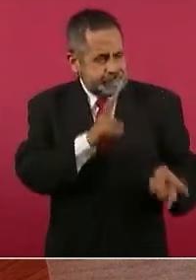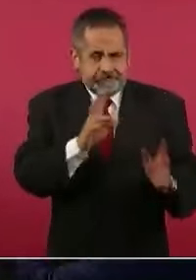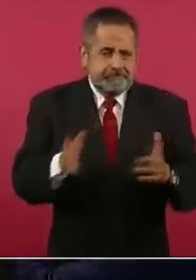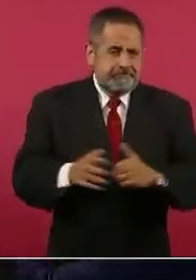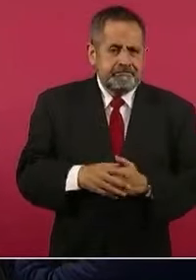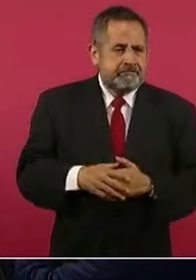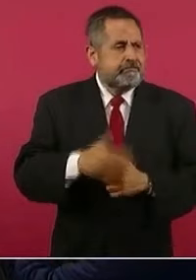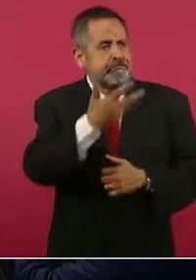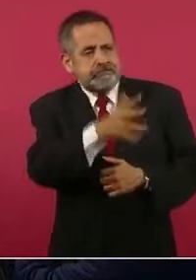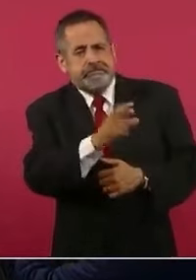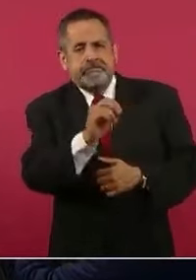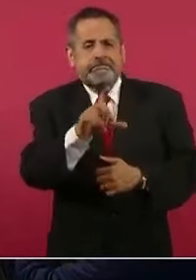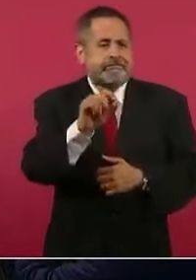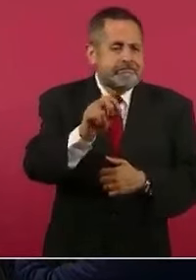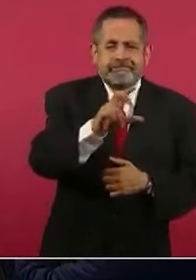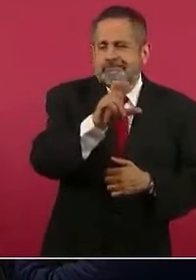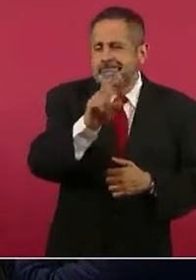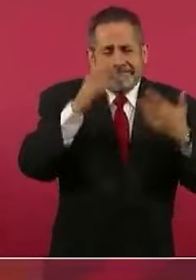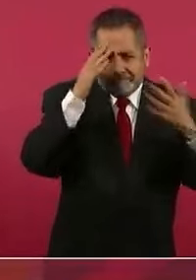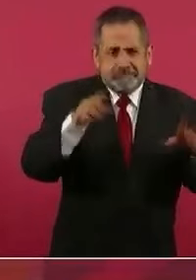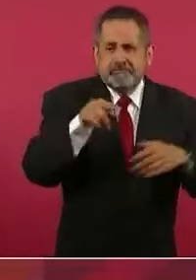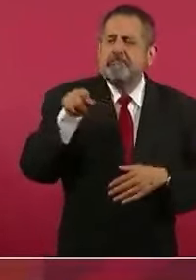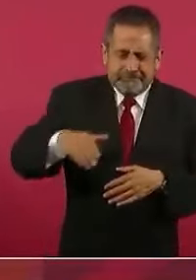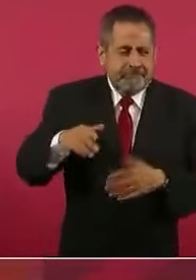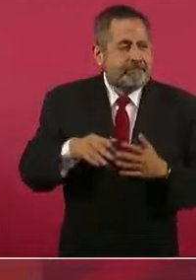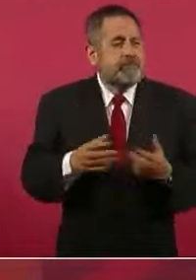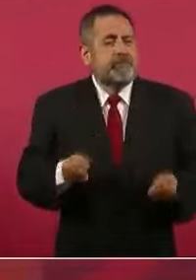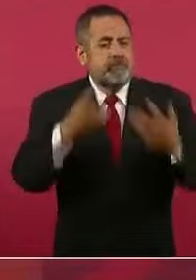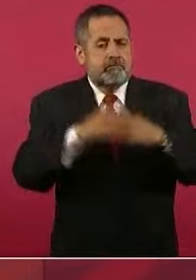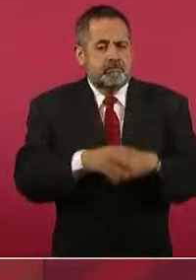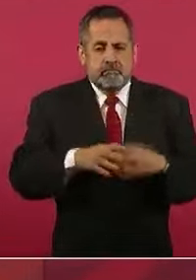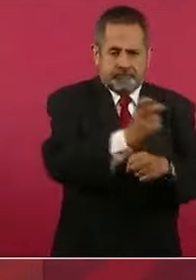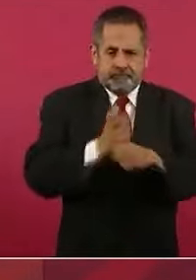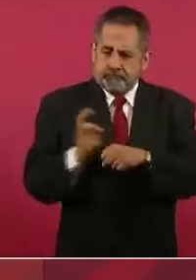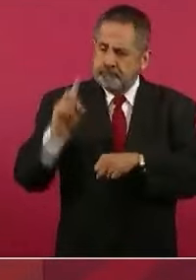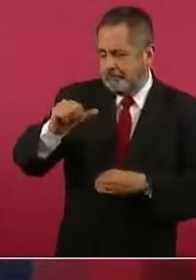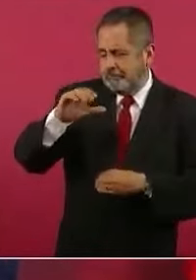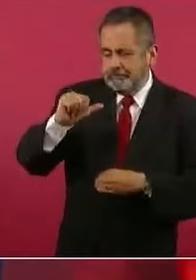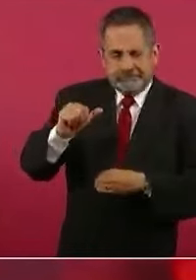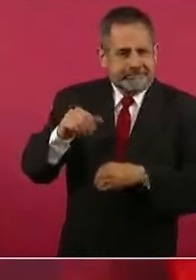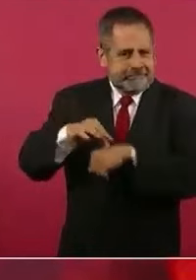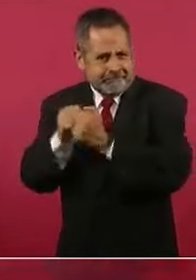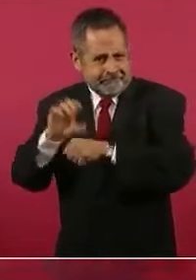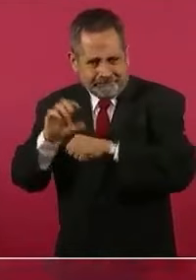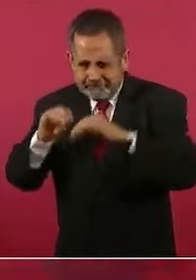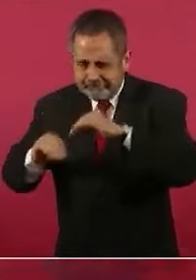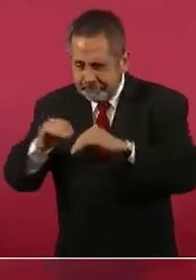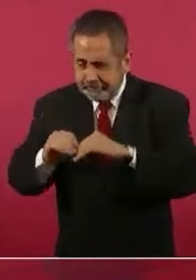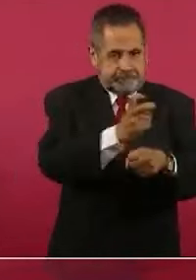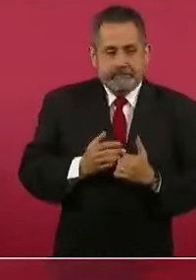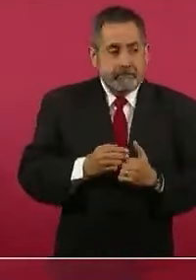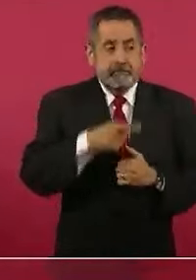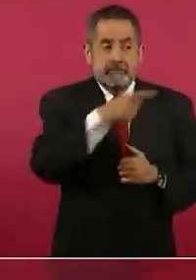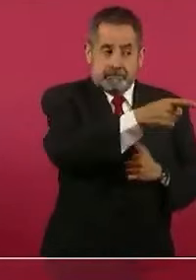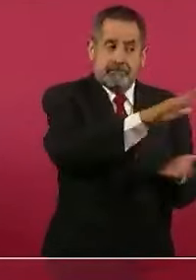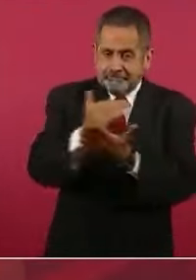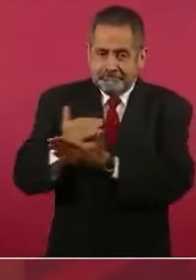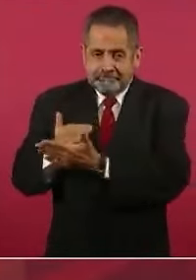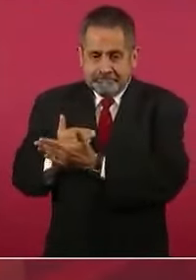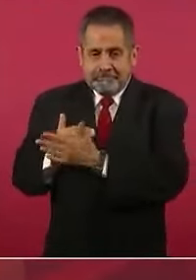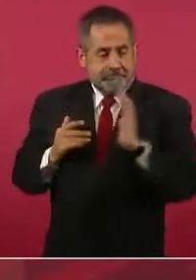Y son 10, y son 20, y son 30, 40, 50. Invitarlos a desayunar, una machaca, y decirles: te toca tanto, y va a ser